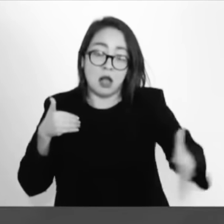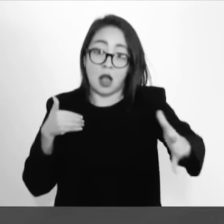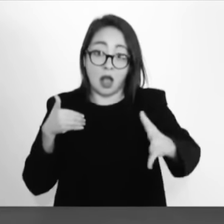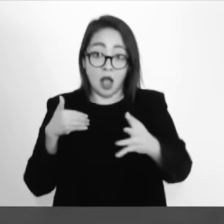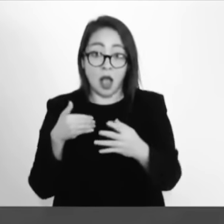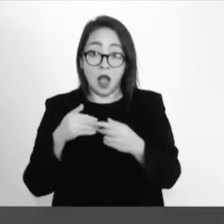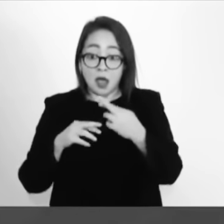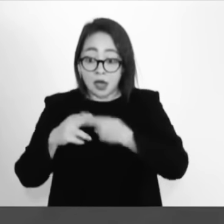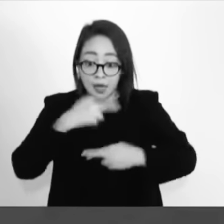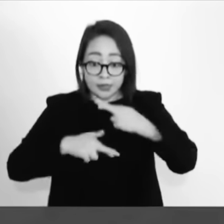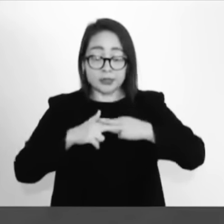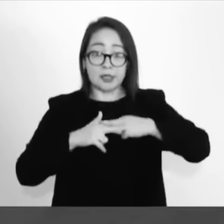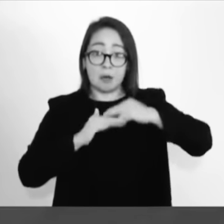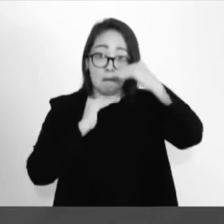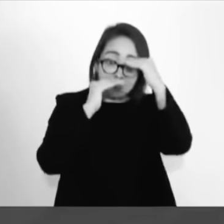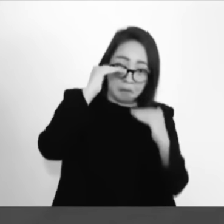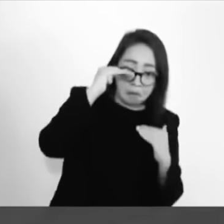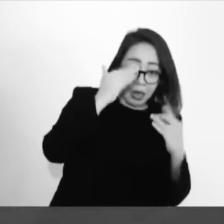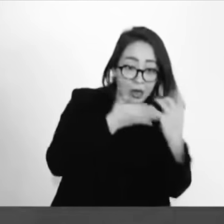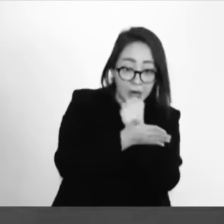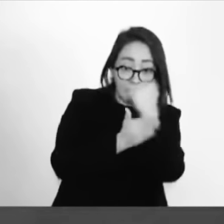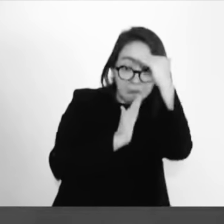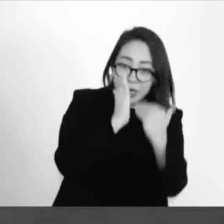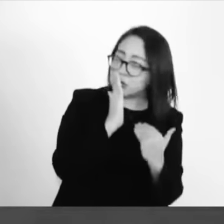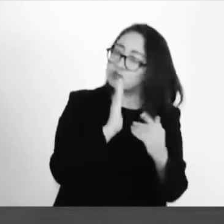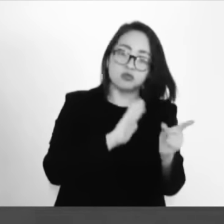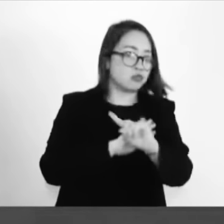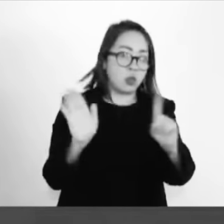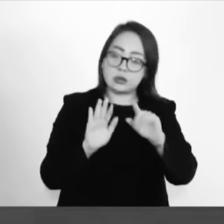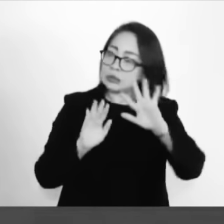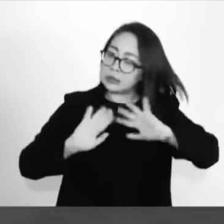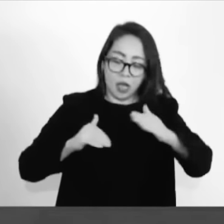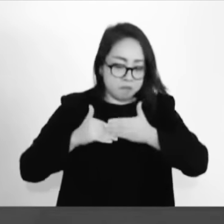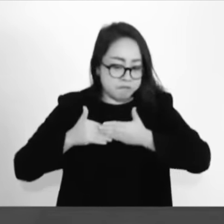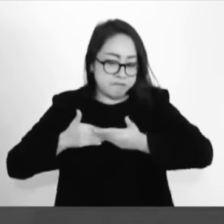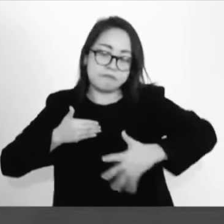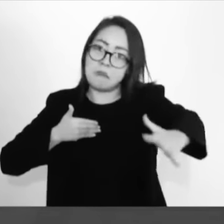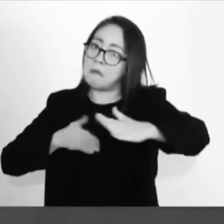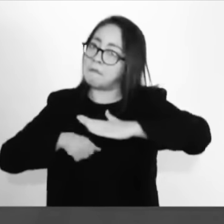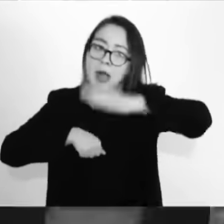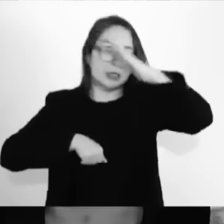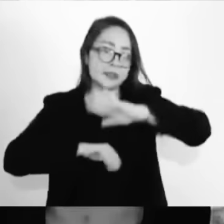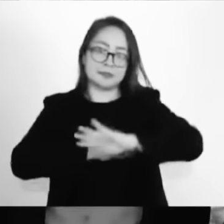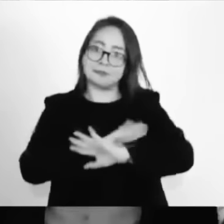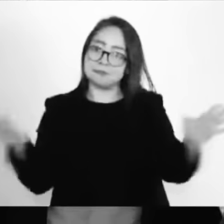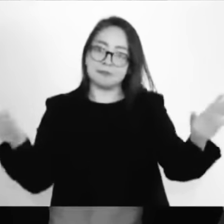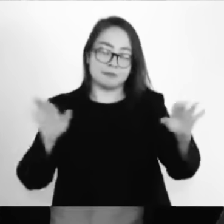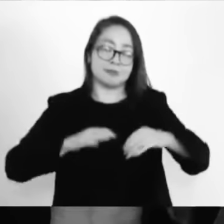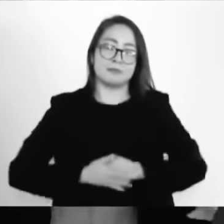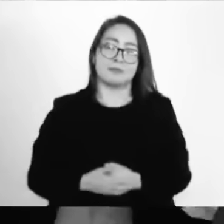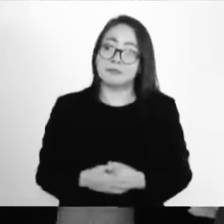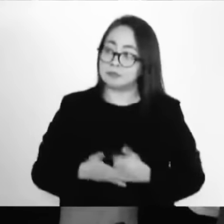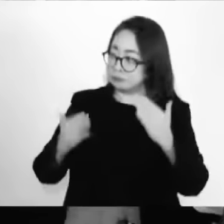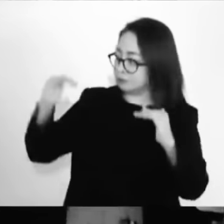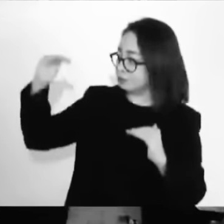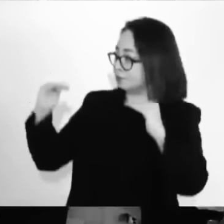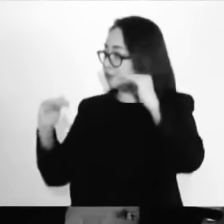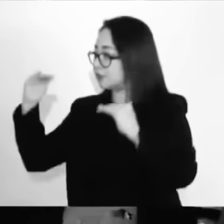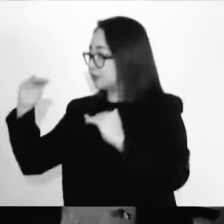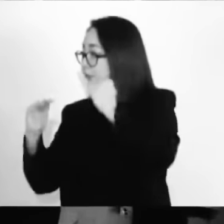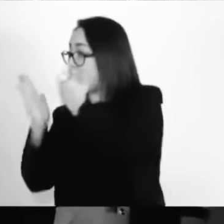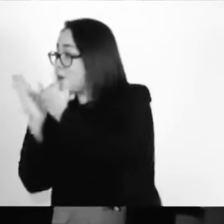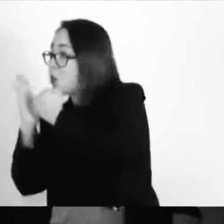salario menos que la inflación. Nunca más.